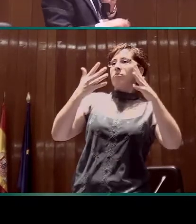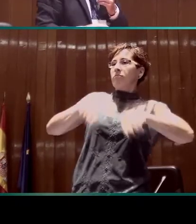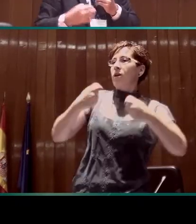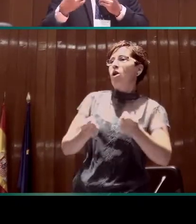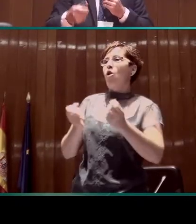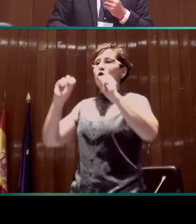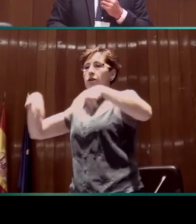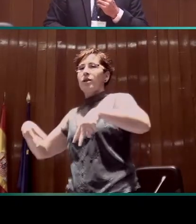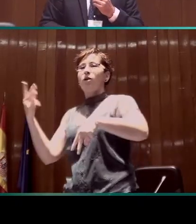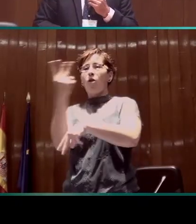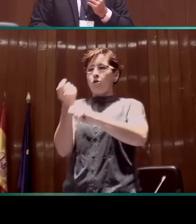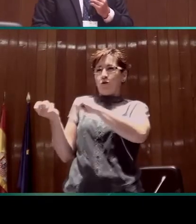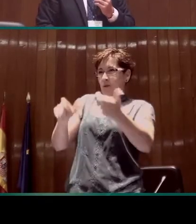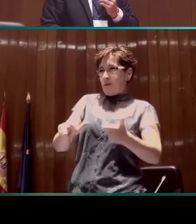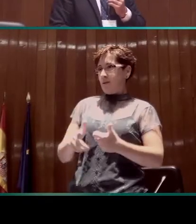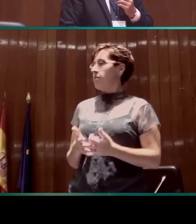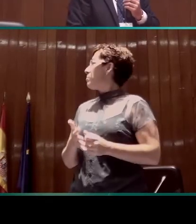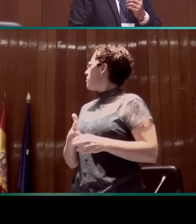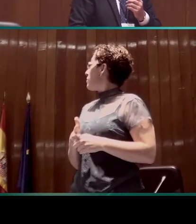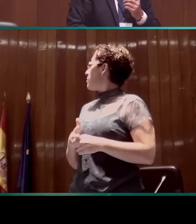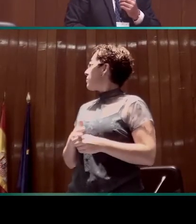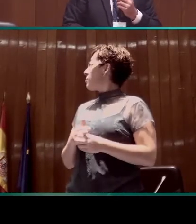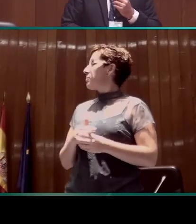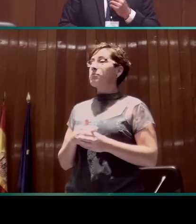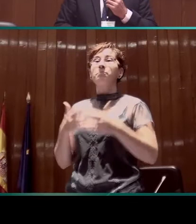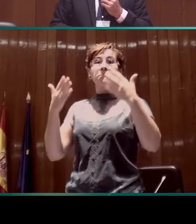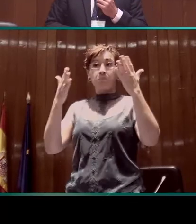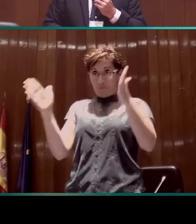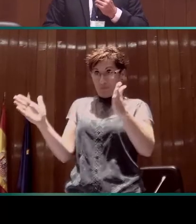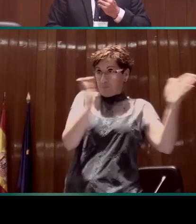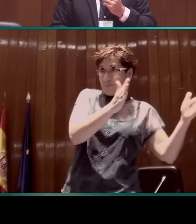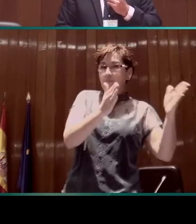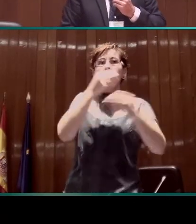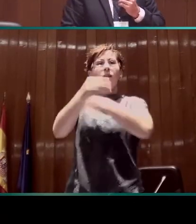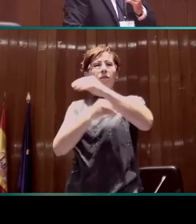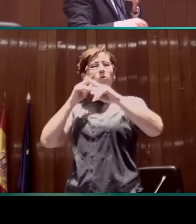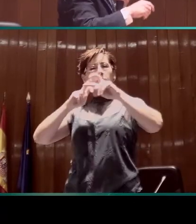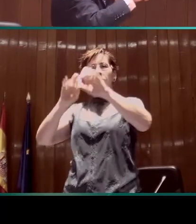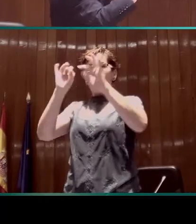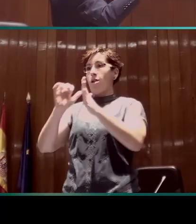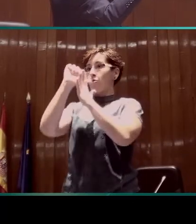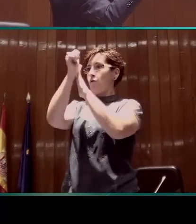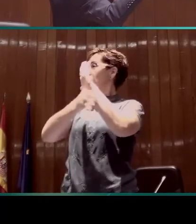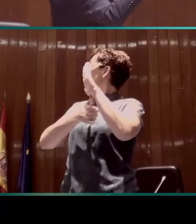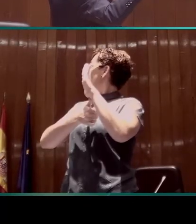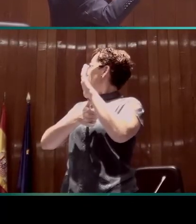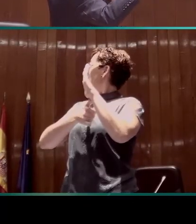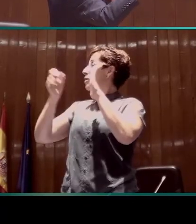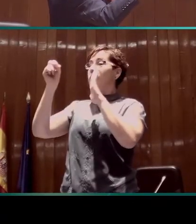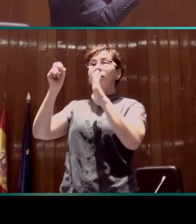los nativos es mucho mayor. Cuando hacemos lo mismo con la configuración, lo que obtenemos es una